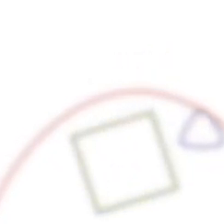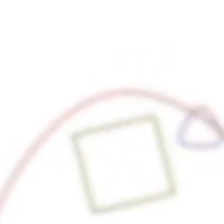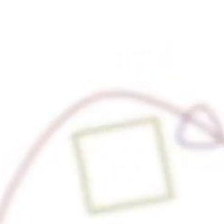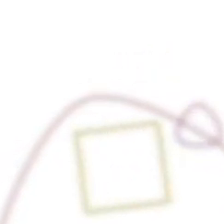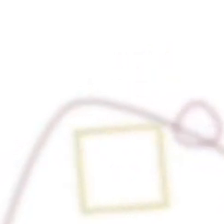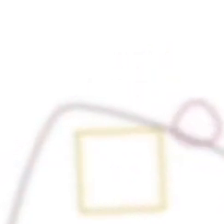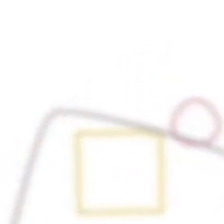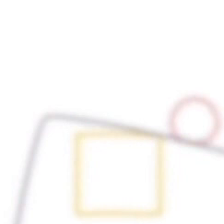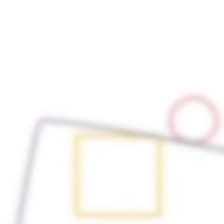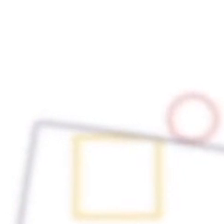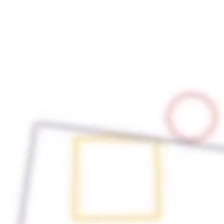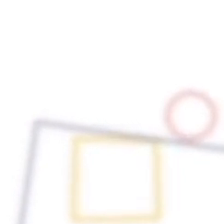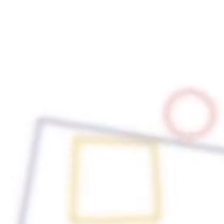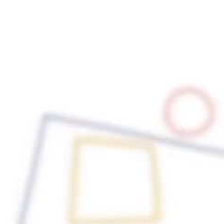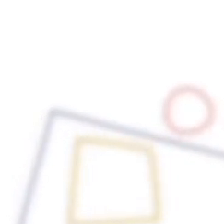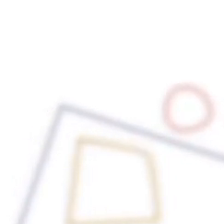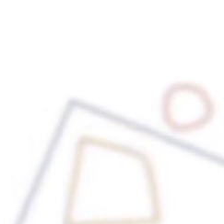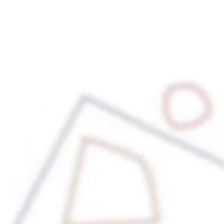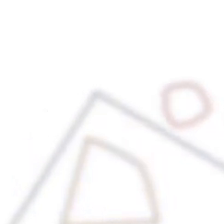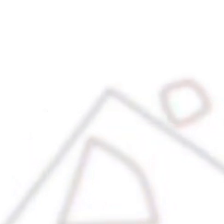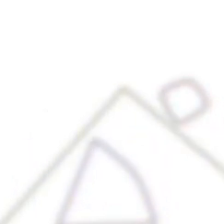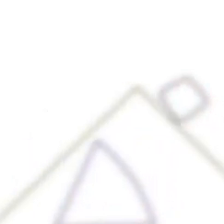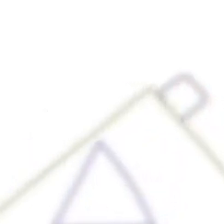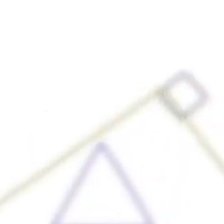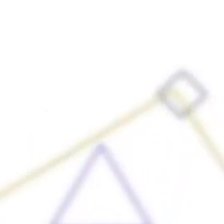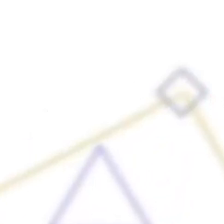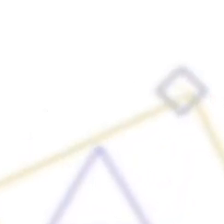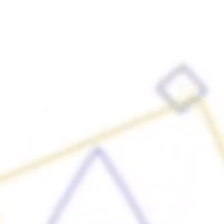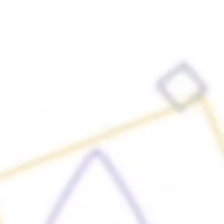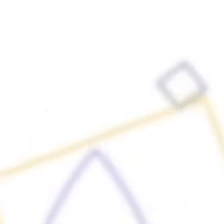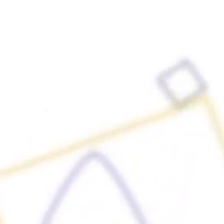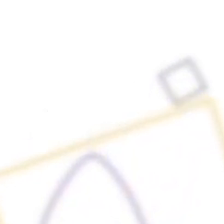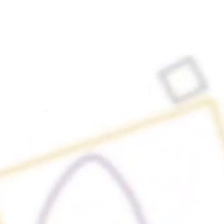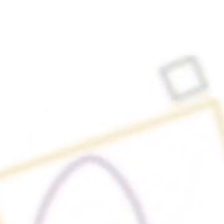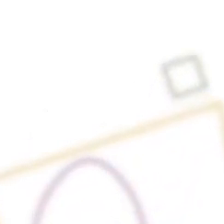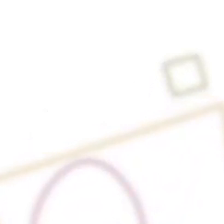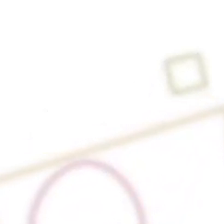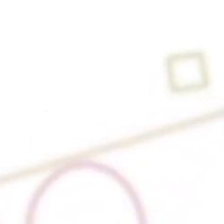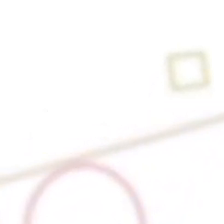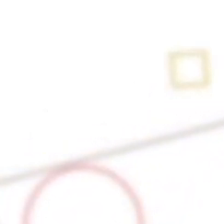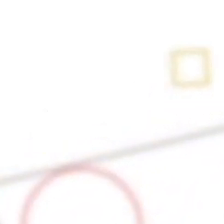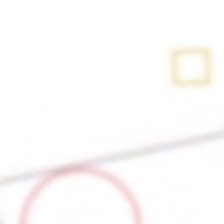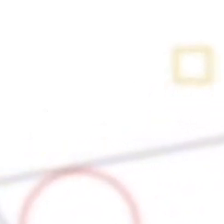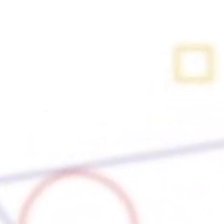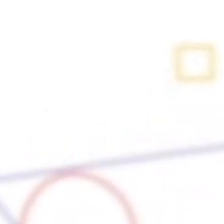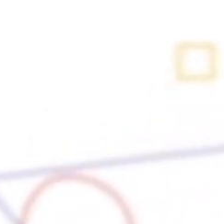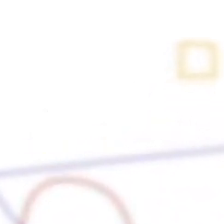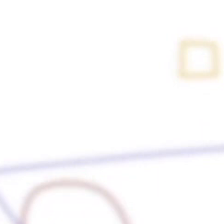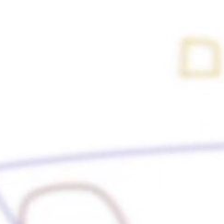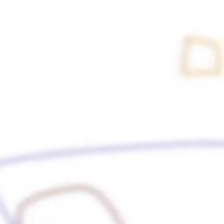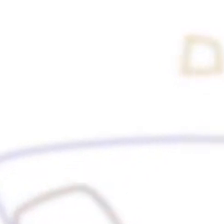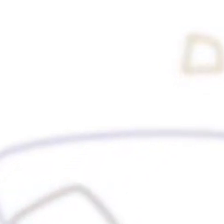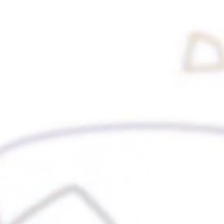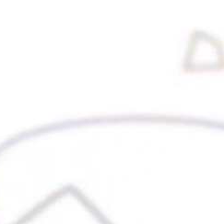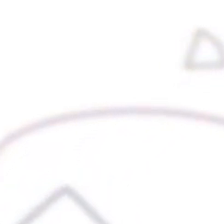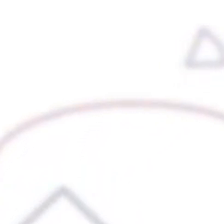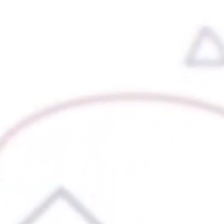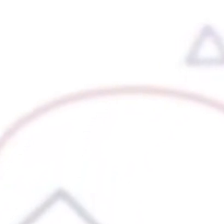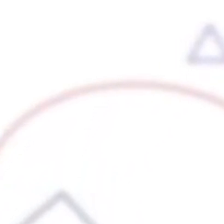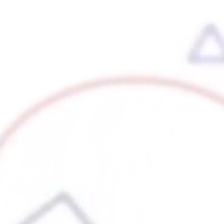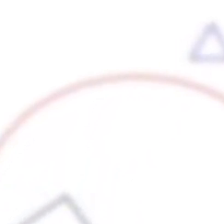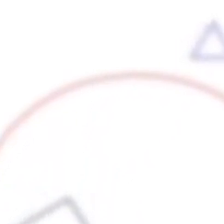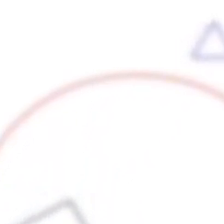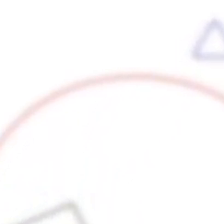elementos y la aplicación de las propiedades las emplearemos al momento de resolver situaciones problemáticas relacionadas a aspectos económicos,